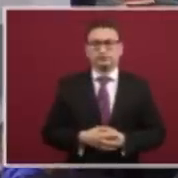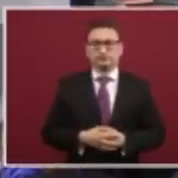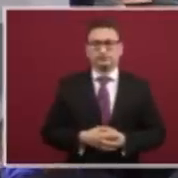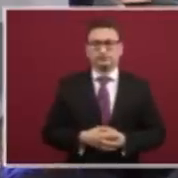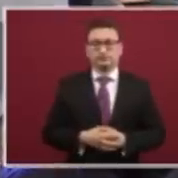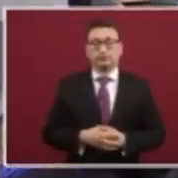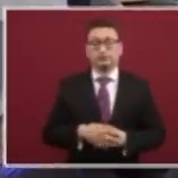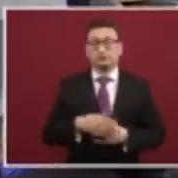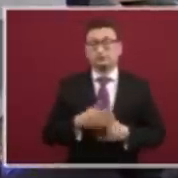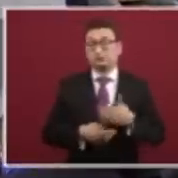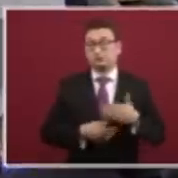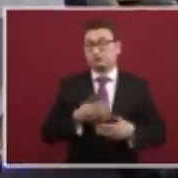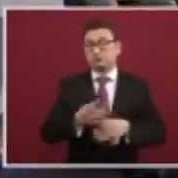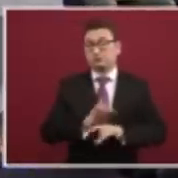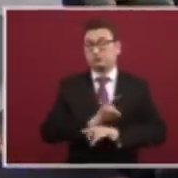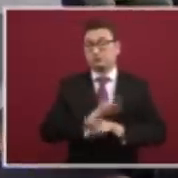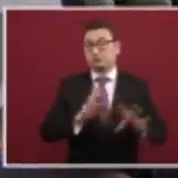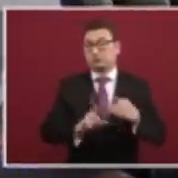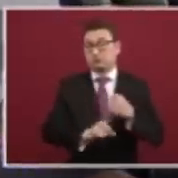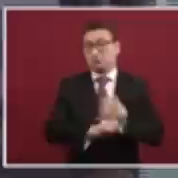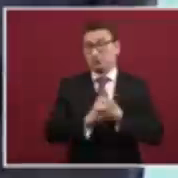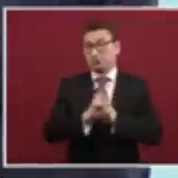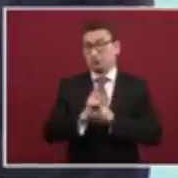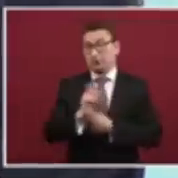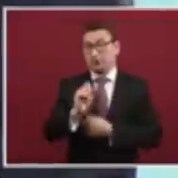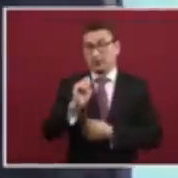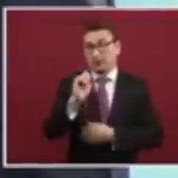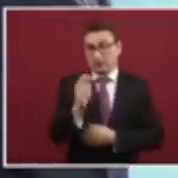hay dificultades, si